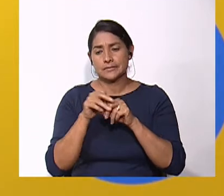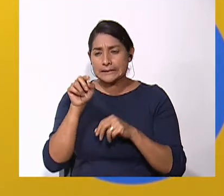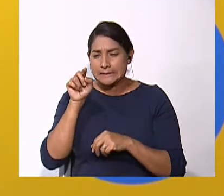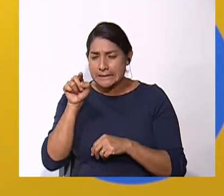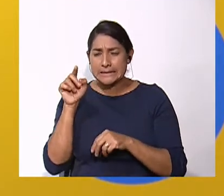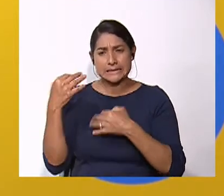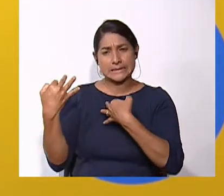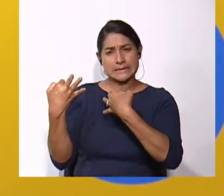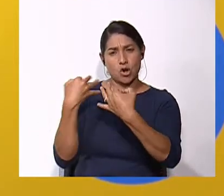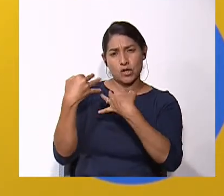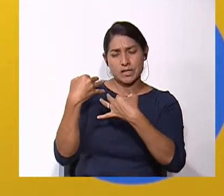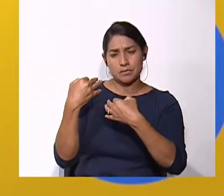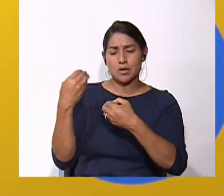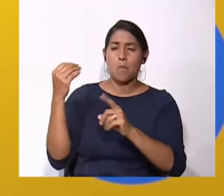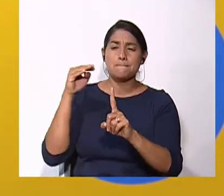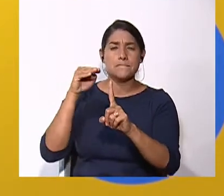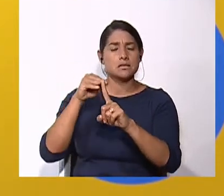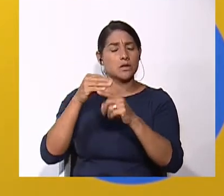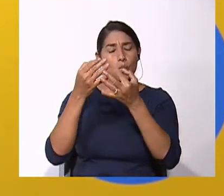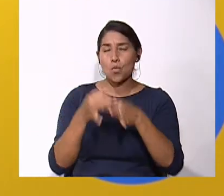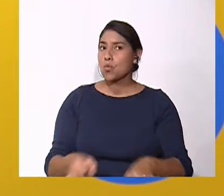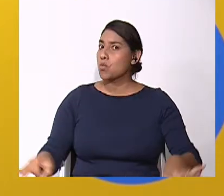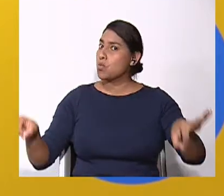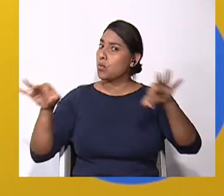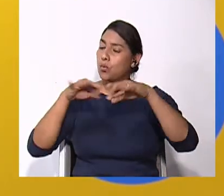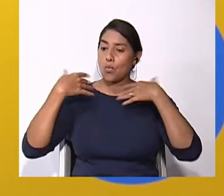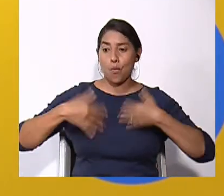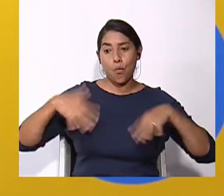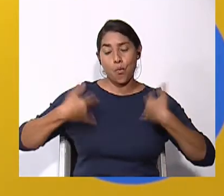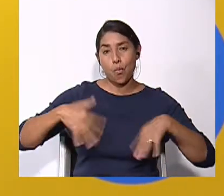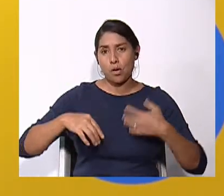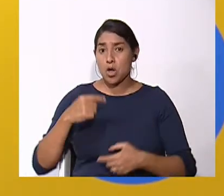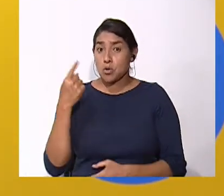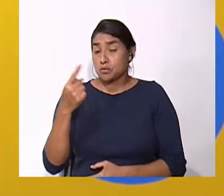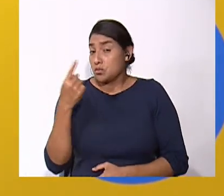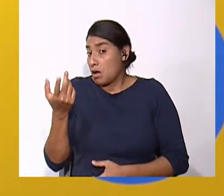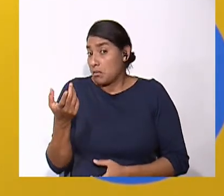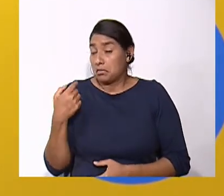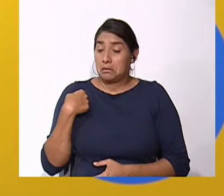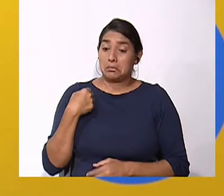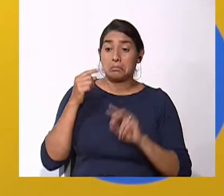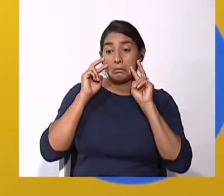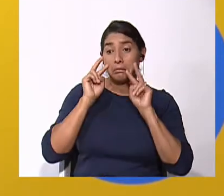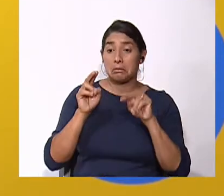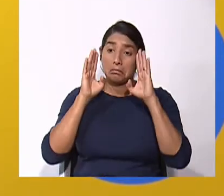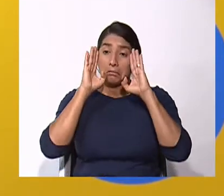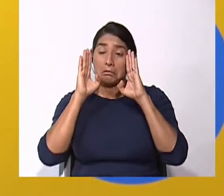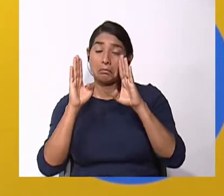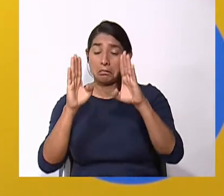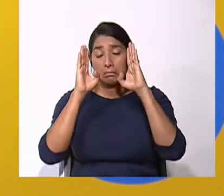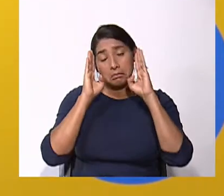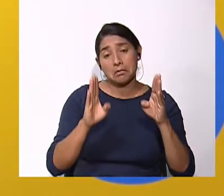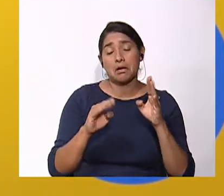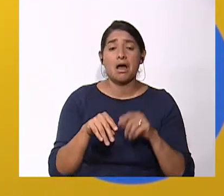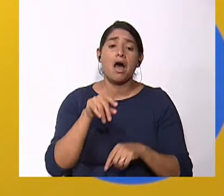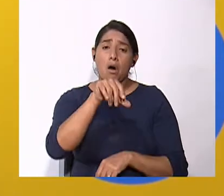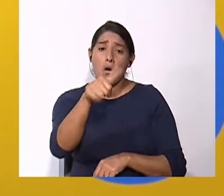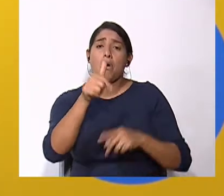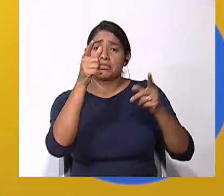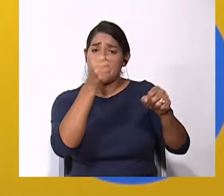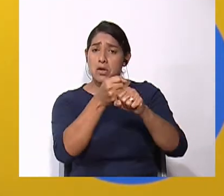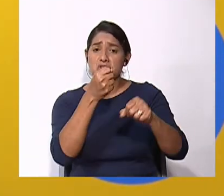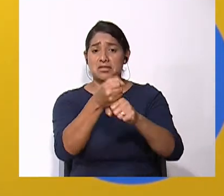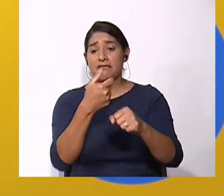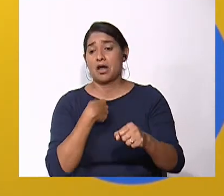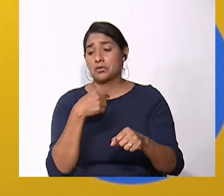Ahí nos da un gran mensaje. No es solo atenernos a lo que hacen los demás,